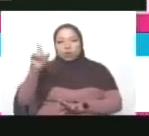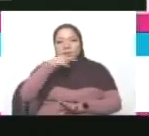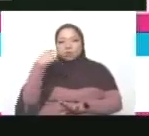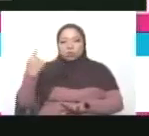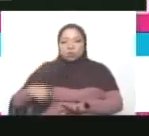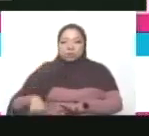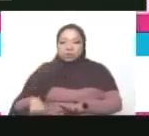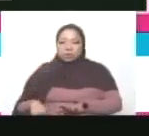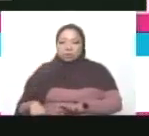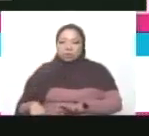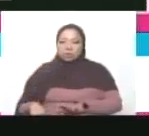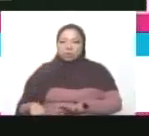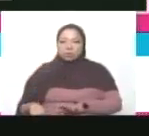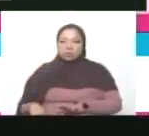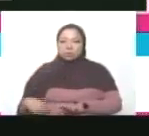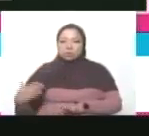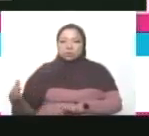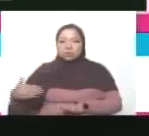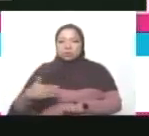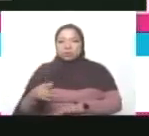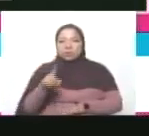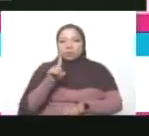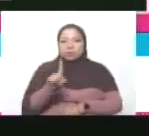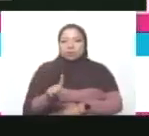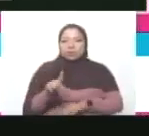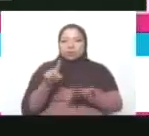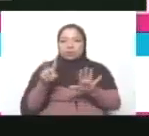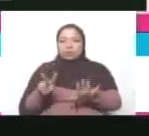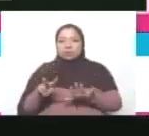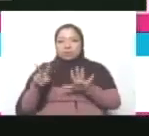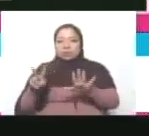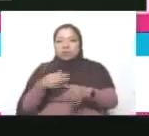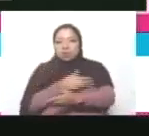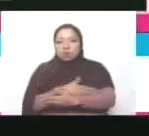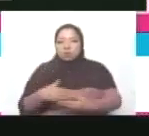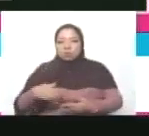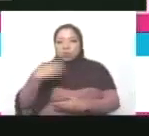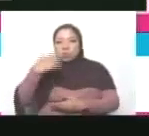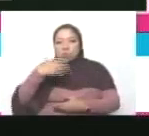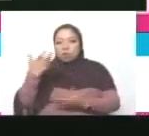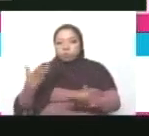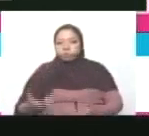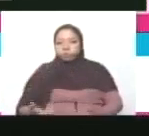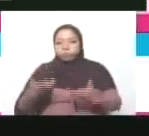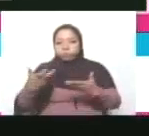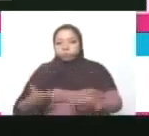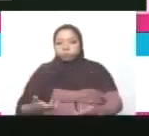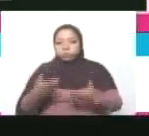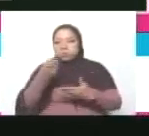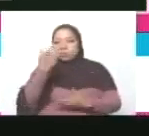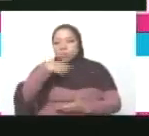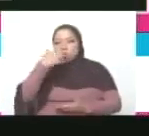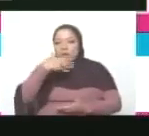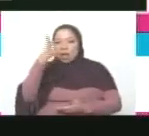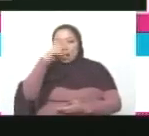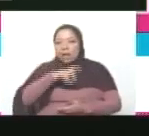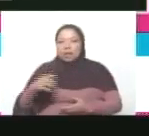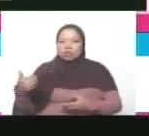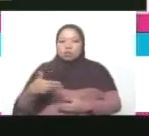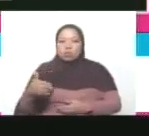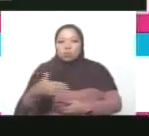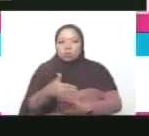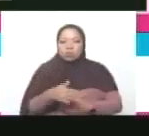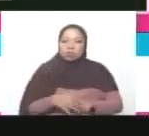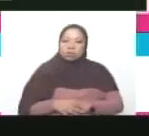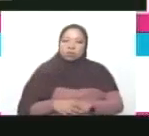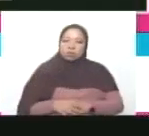China, que se consumen en China 166 millones de toneladas de pescado al año.